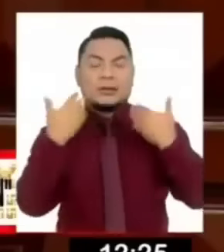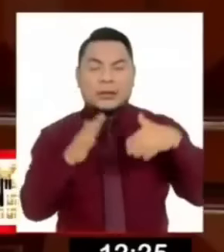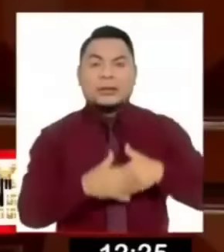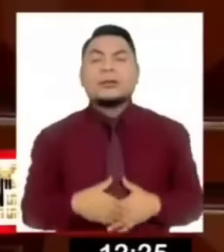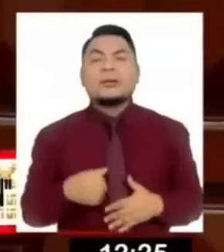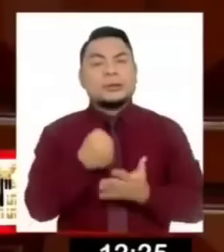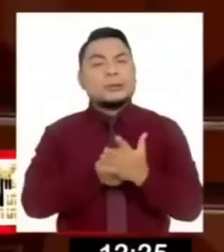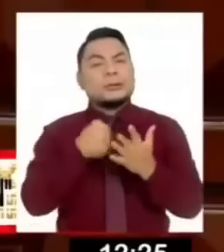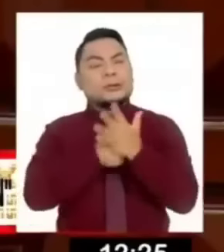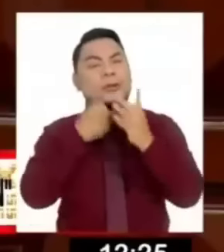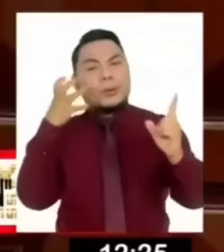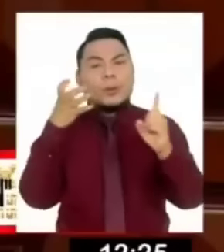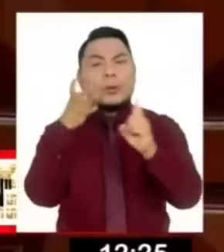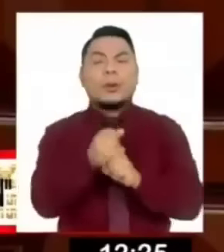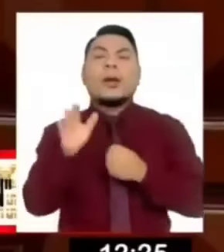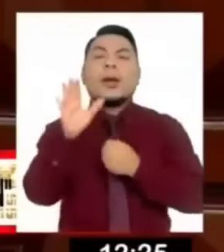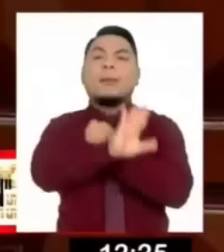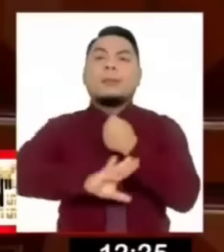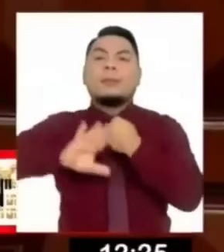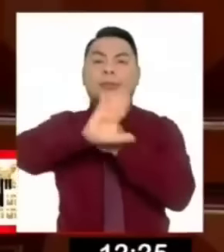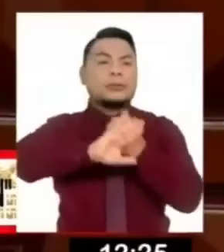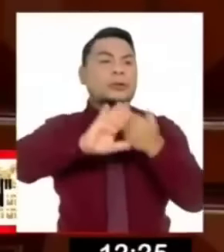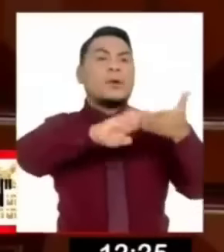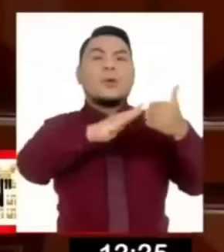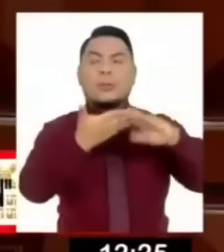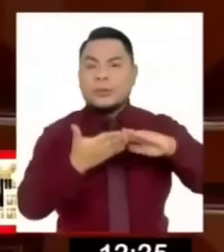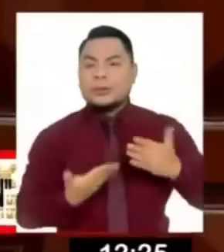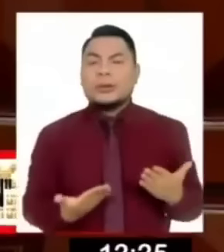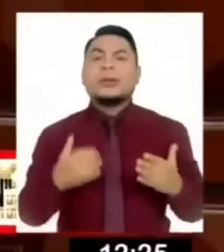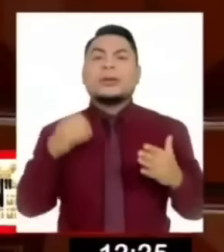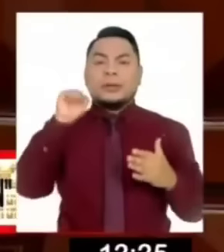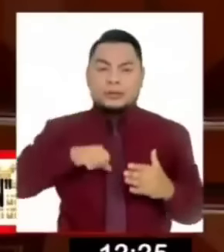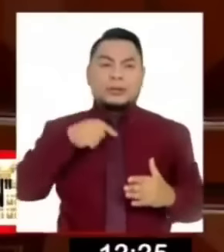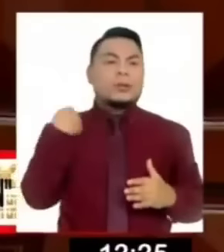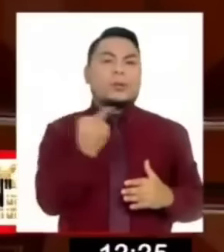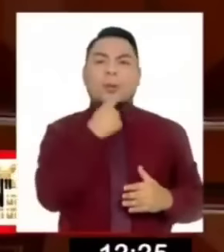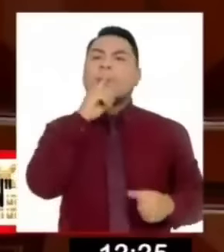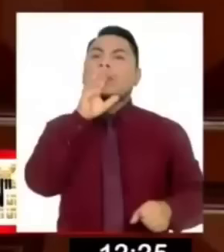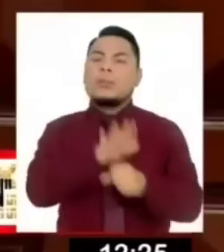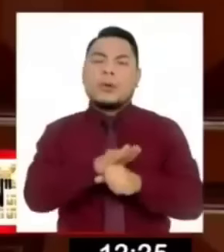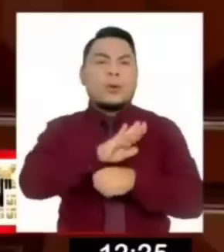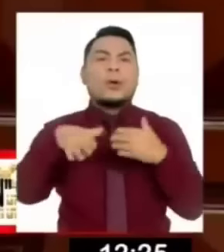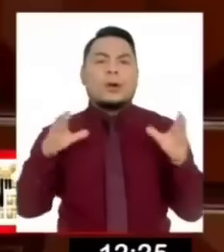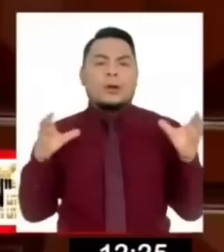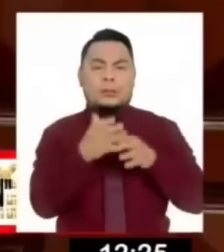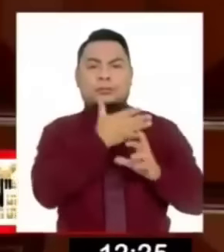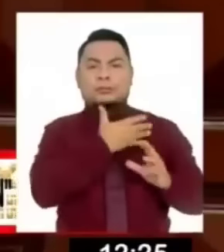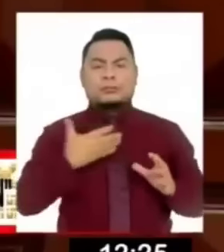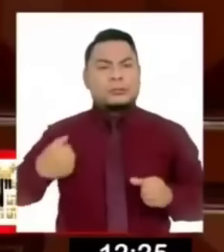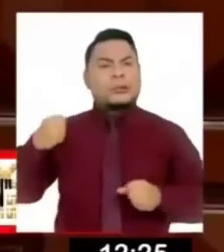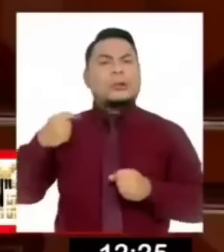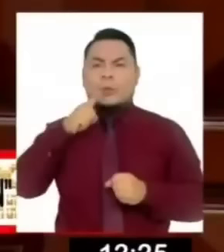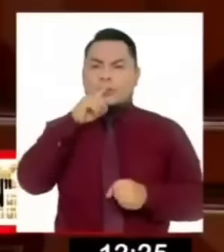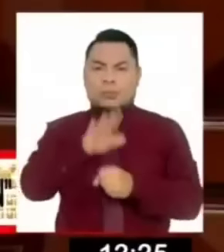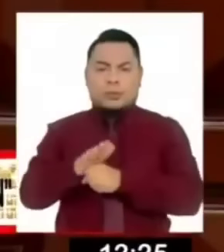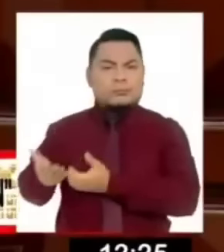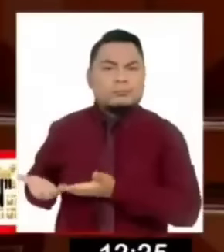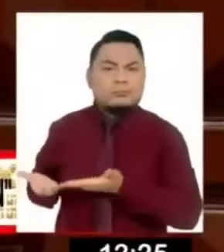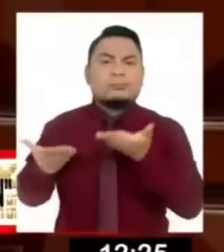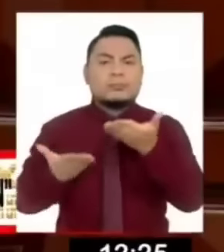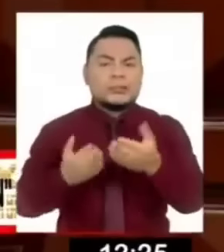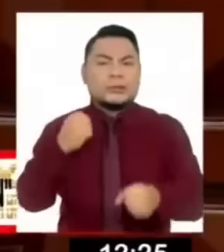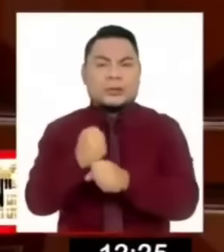y lograr la protección comunitaria. Vamos a comprometer todo el aparato del Estado